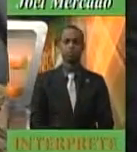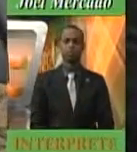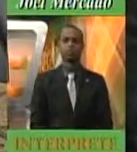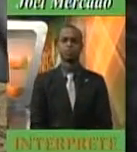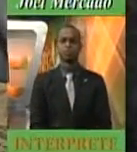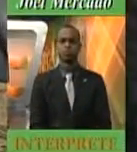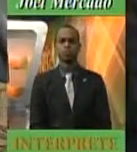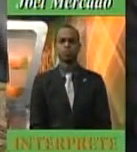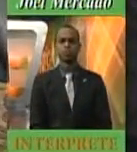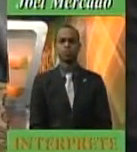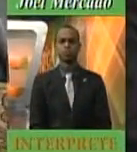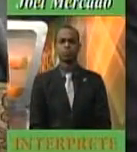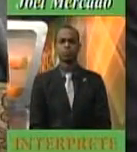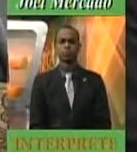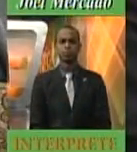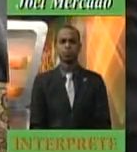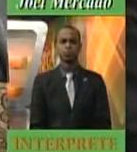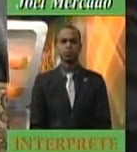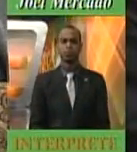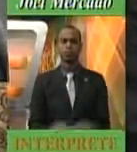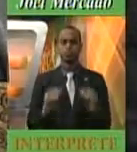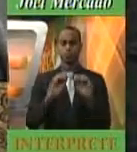acuerdo. Obviamente